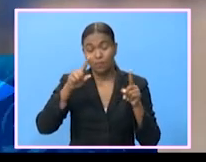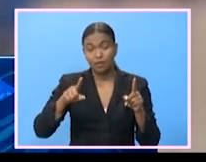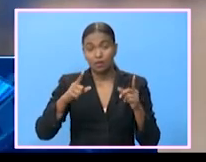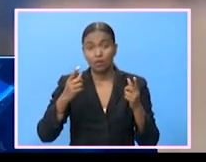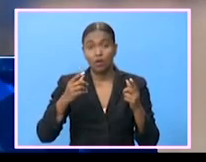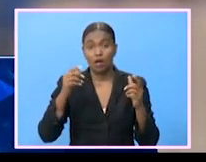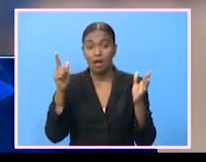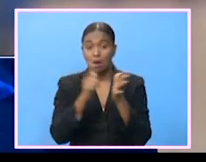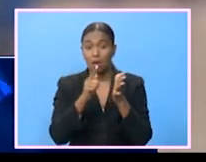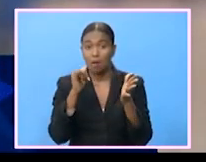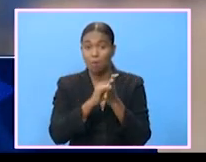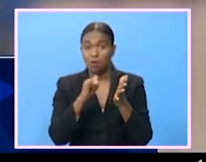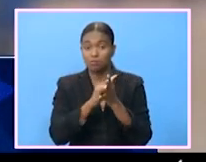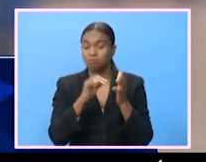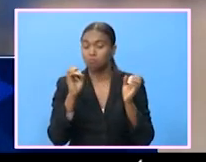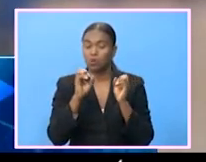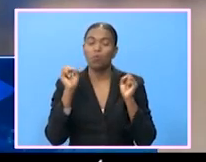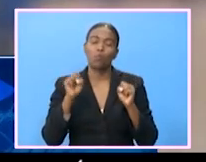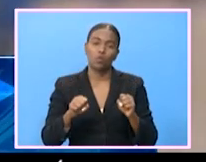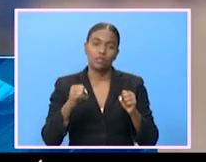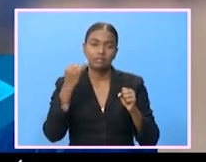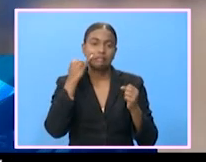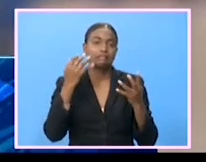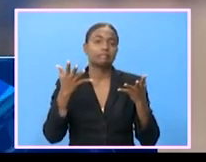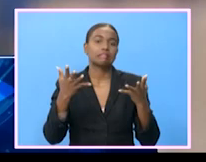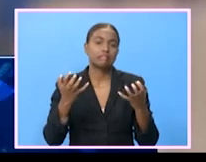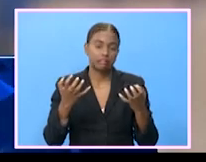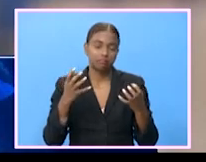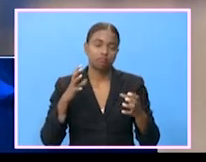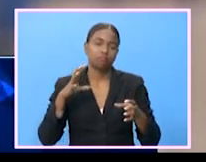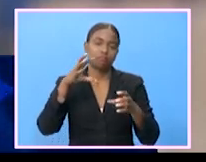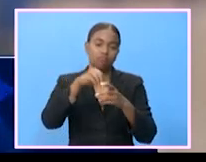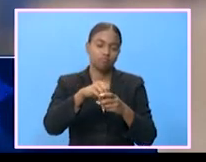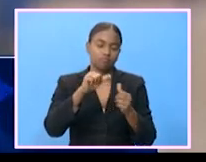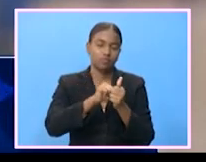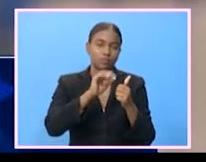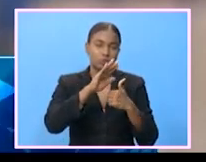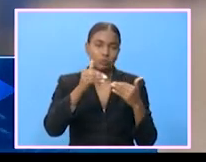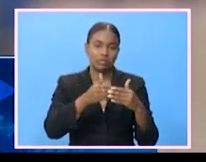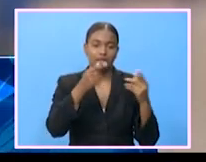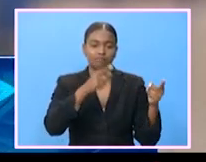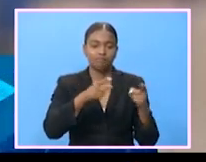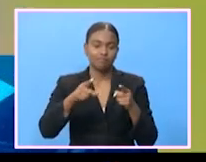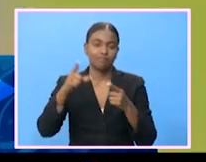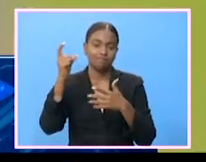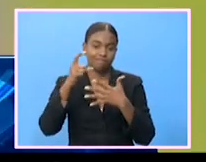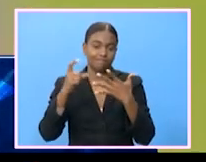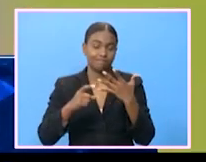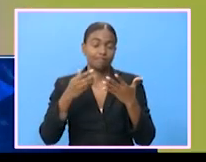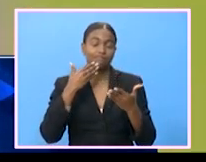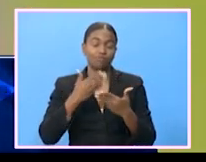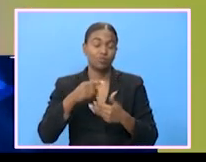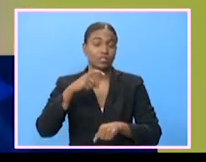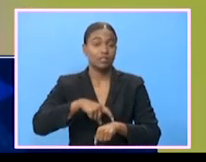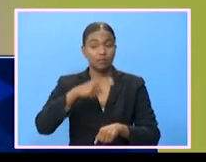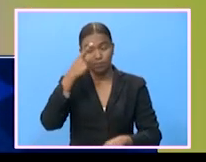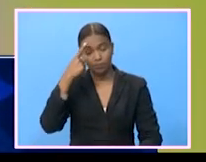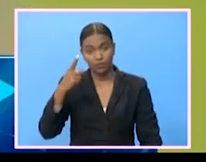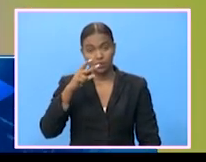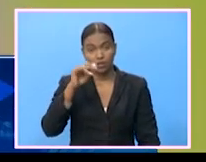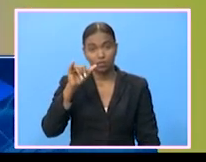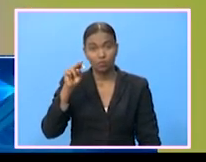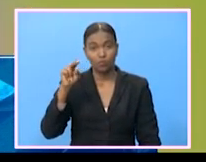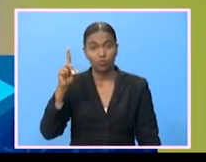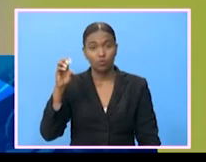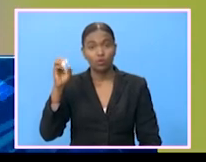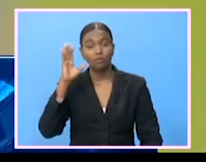es imposible si hay la intención y se conjugan todos los elementos necesarios. Así que enhorabuena por Raimundo Félix, que estará